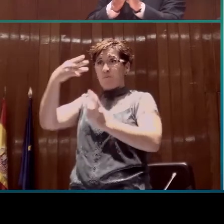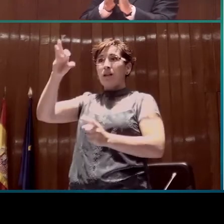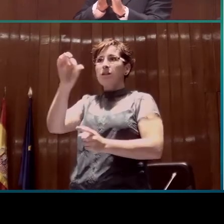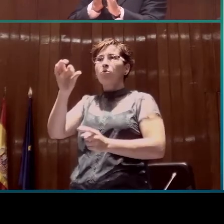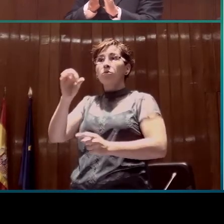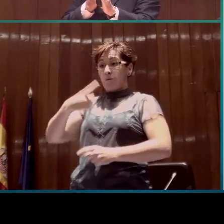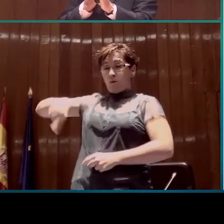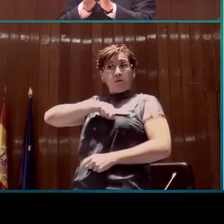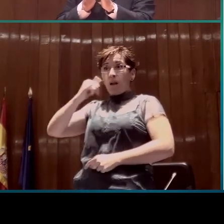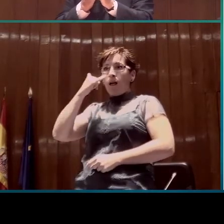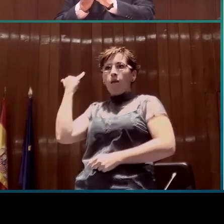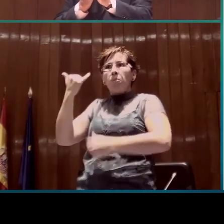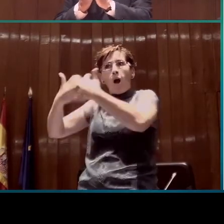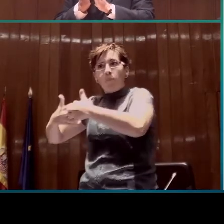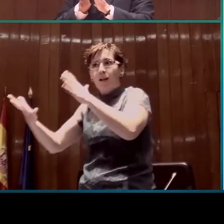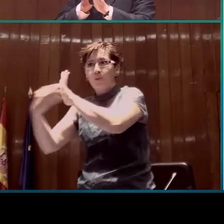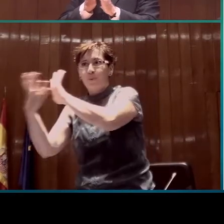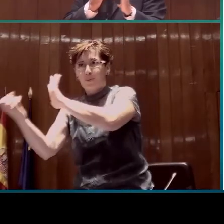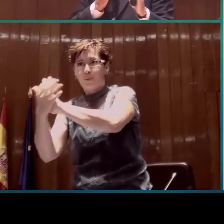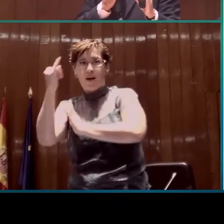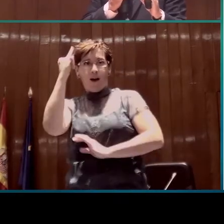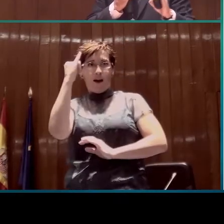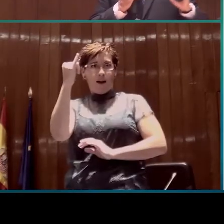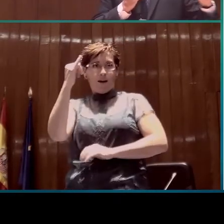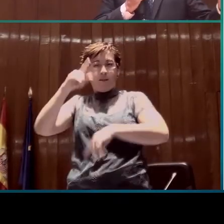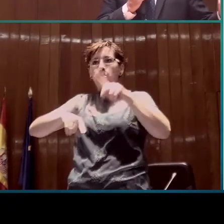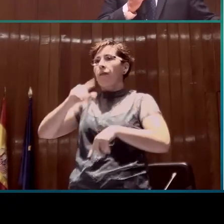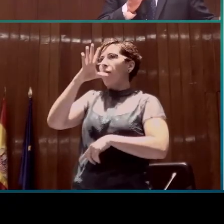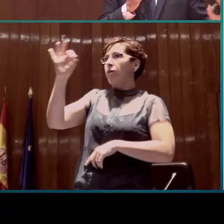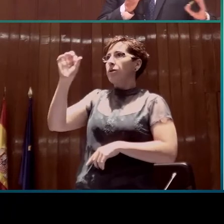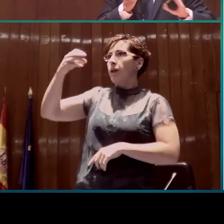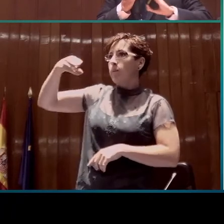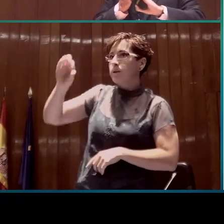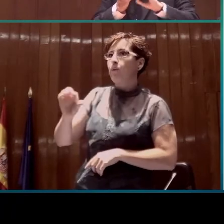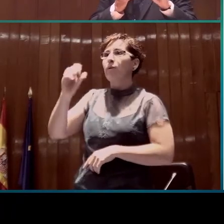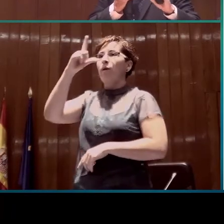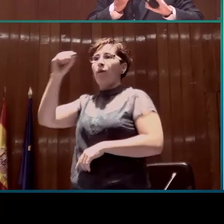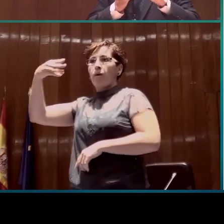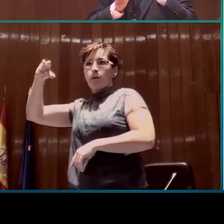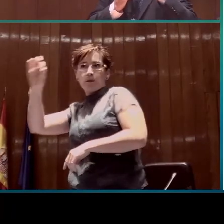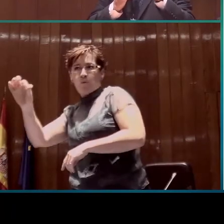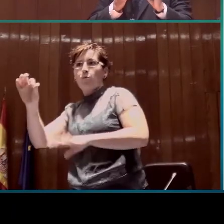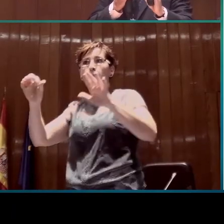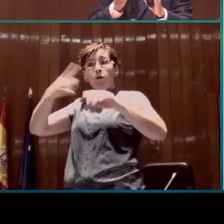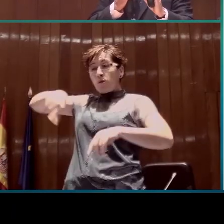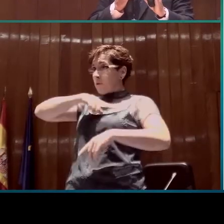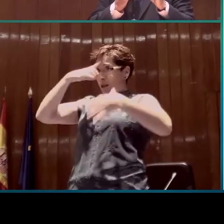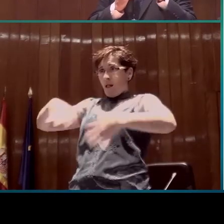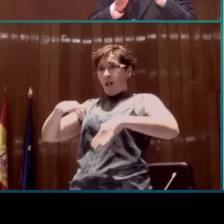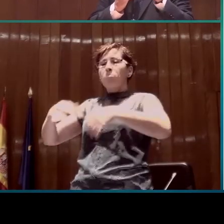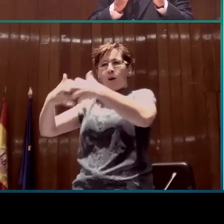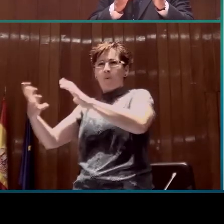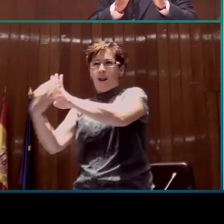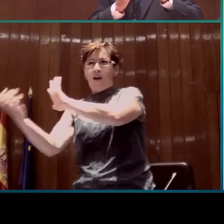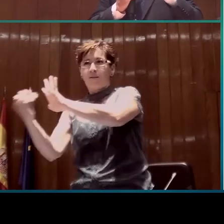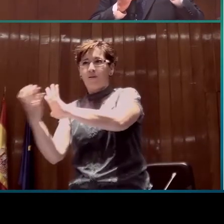podemos presentarlo 100 milisegundos o 50 posteriormente. Lo que aquí les voy a presentar es la solución más sencilla, es todos al mismo